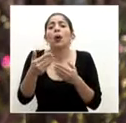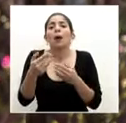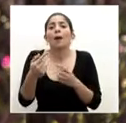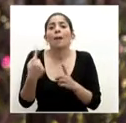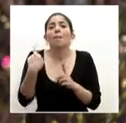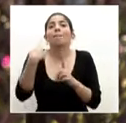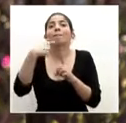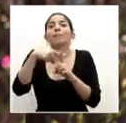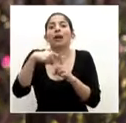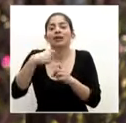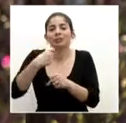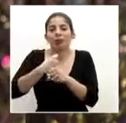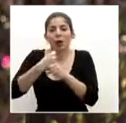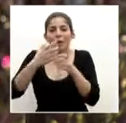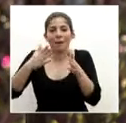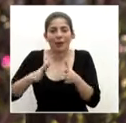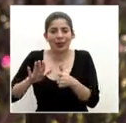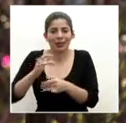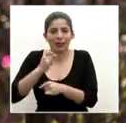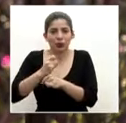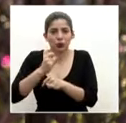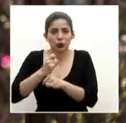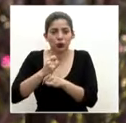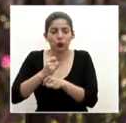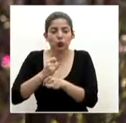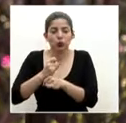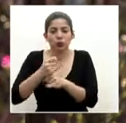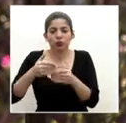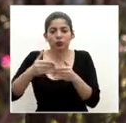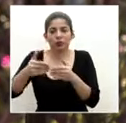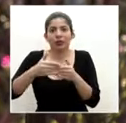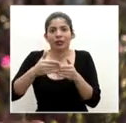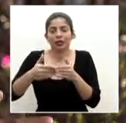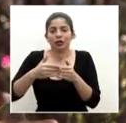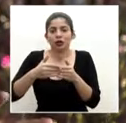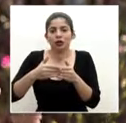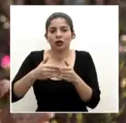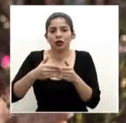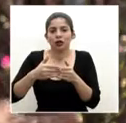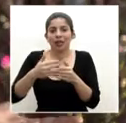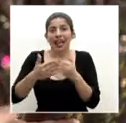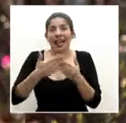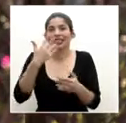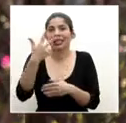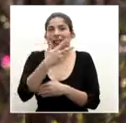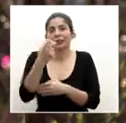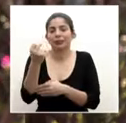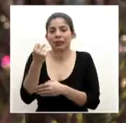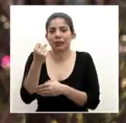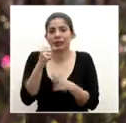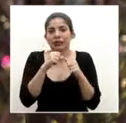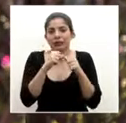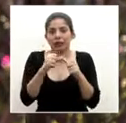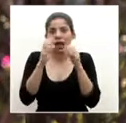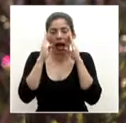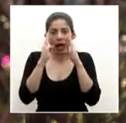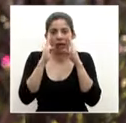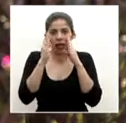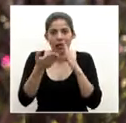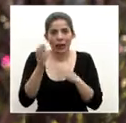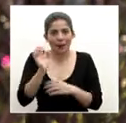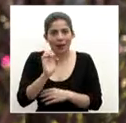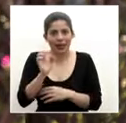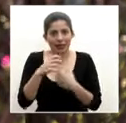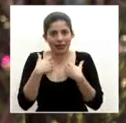tenido operativo para la institución en estos casi 3 meses de atención de esta